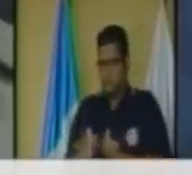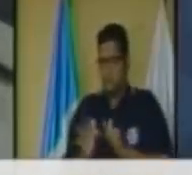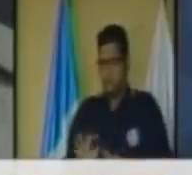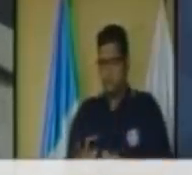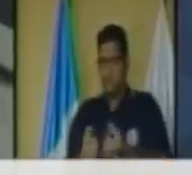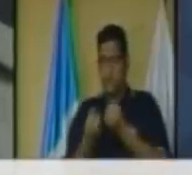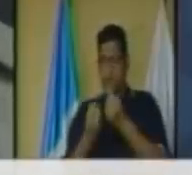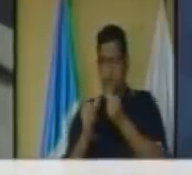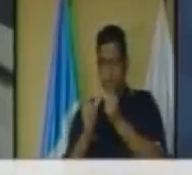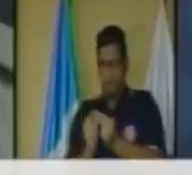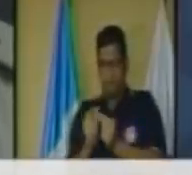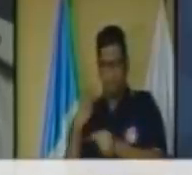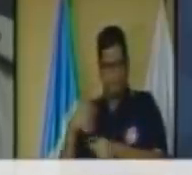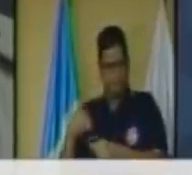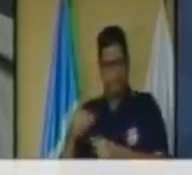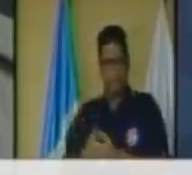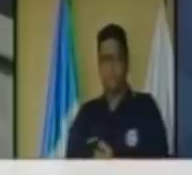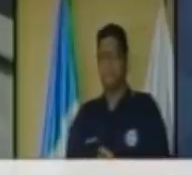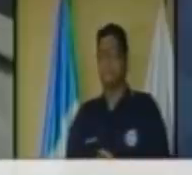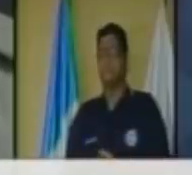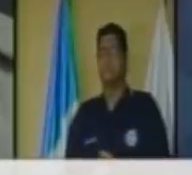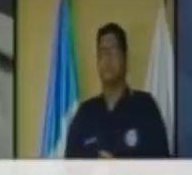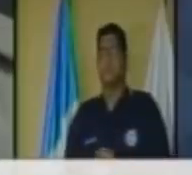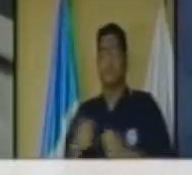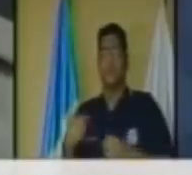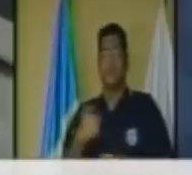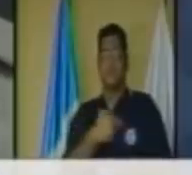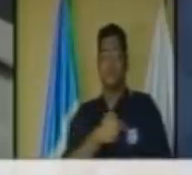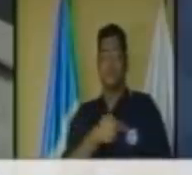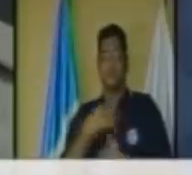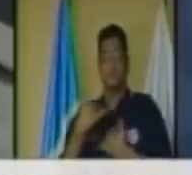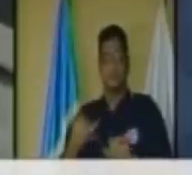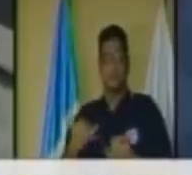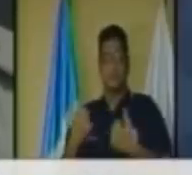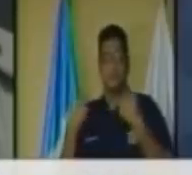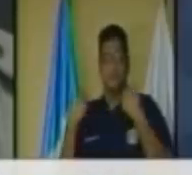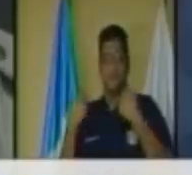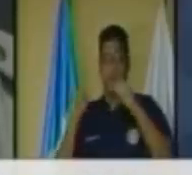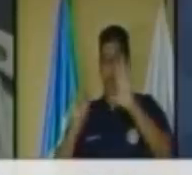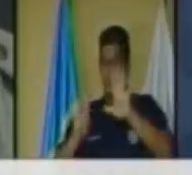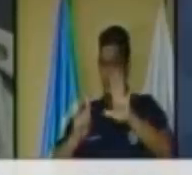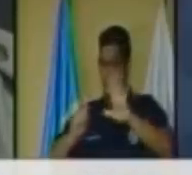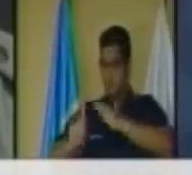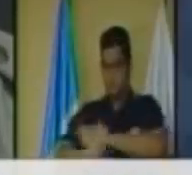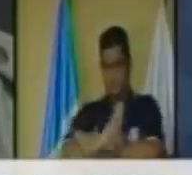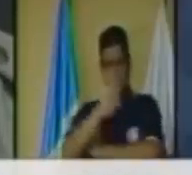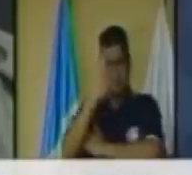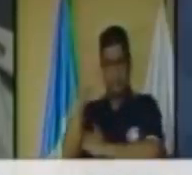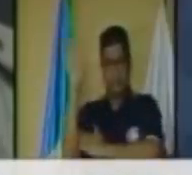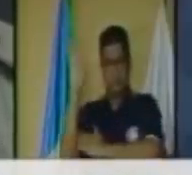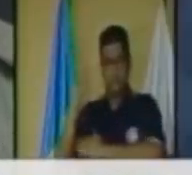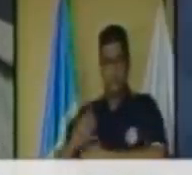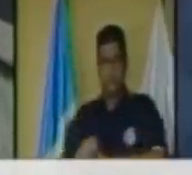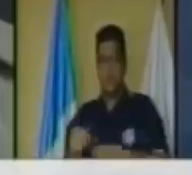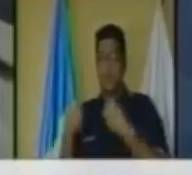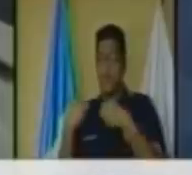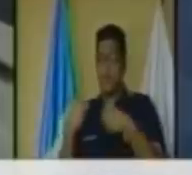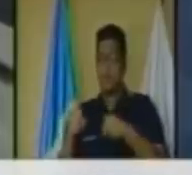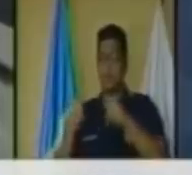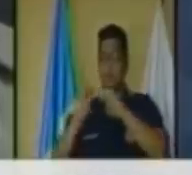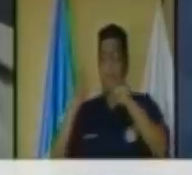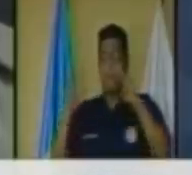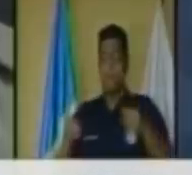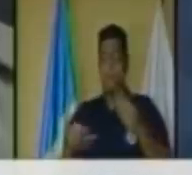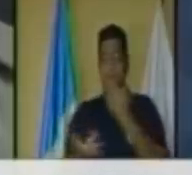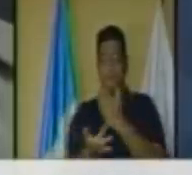breve. Hemos abierto esta mañana, 6 de la mañana, una mesa técnica. La hemos